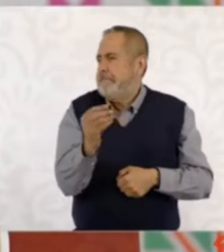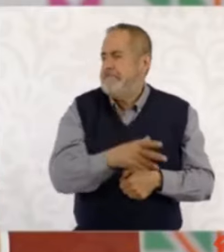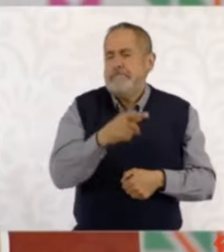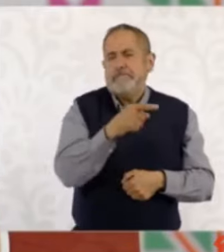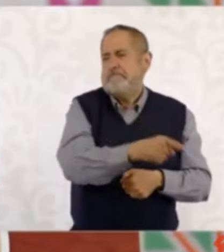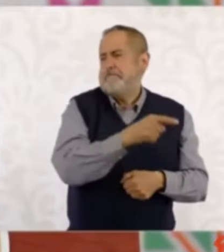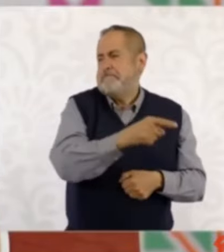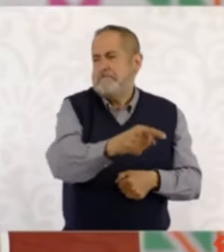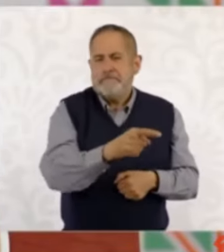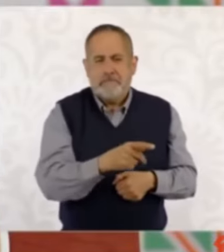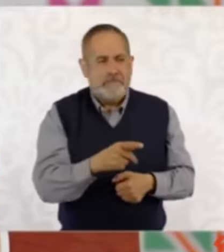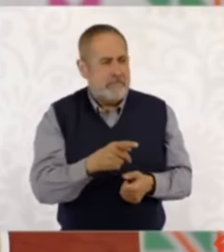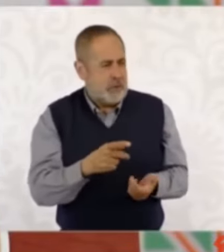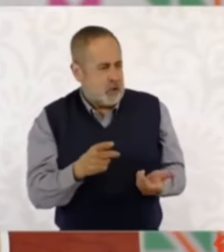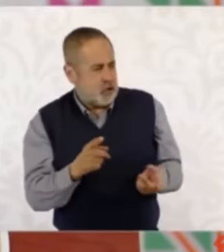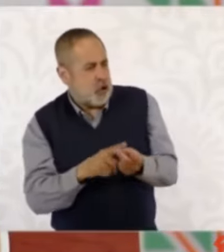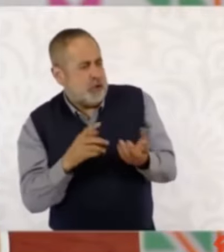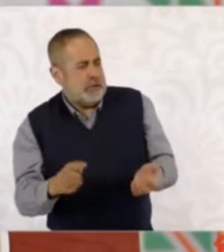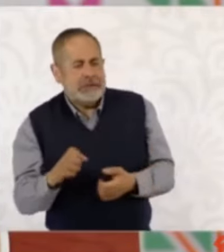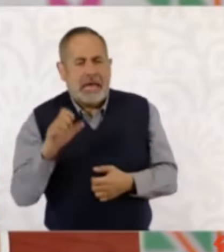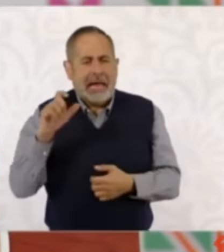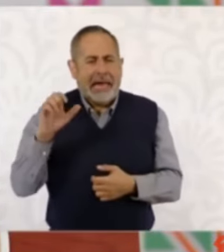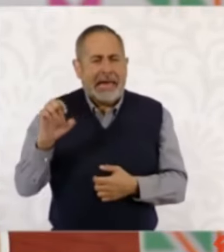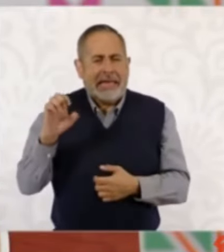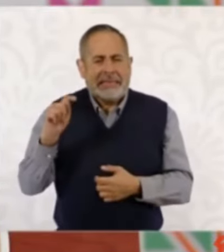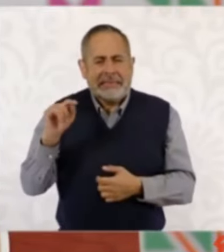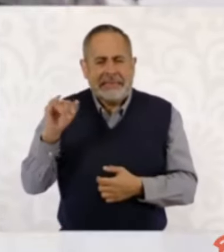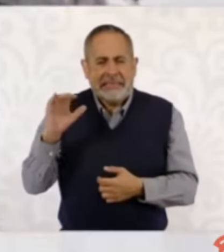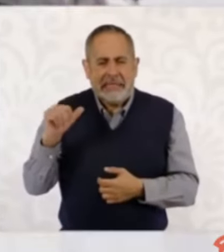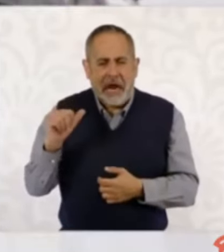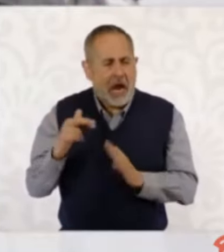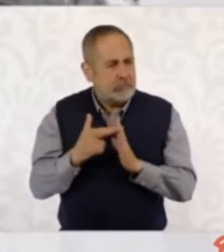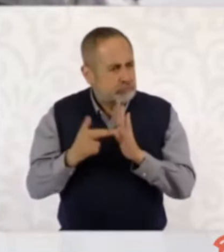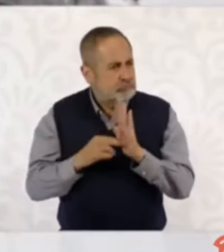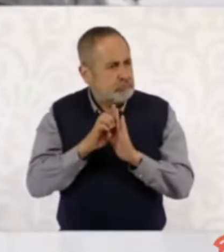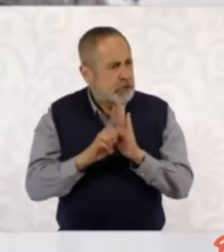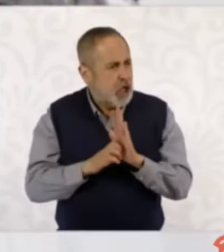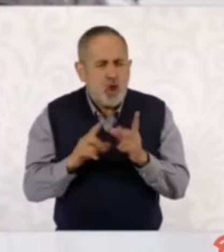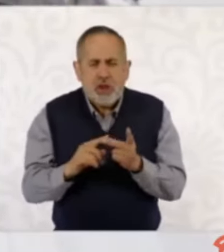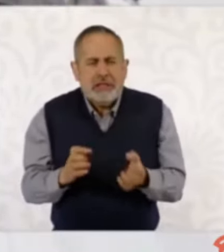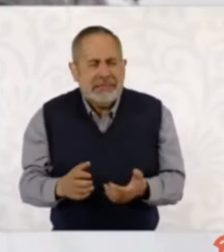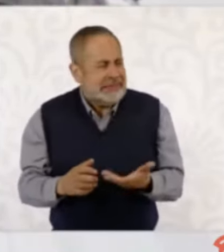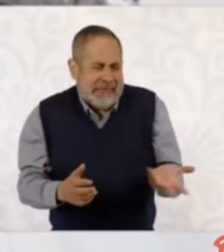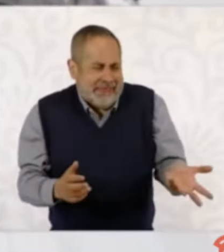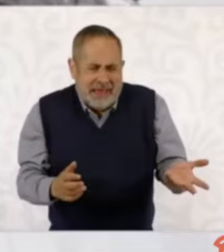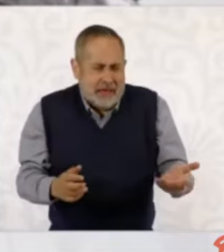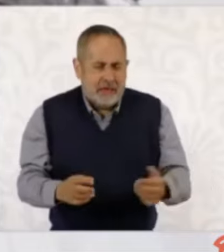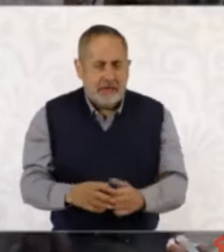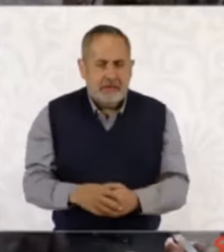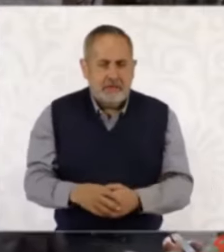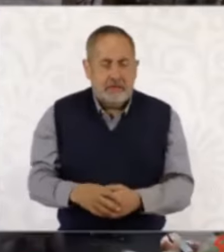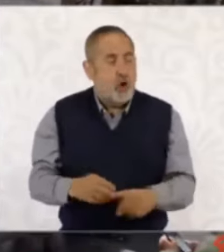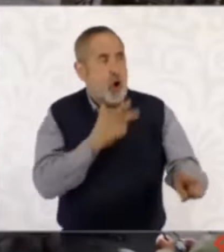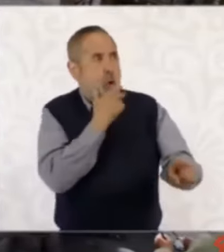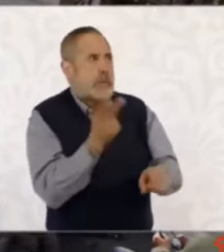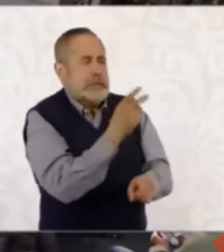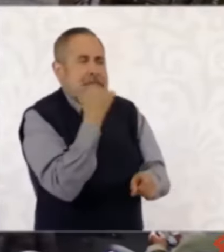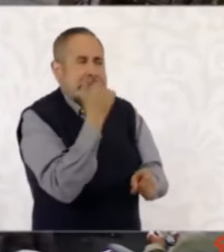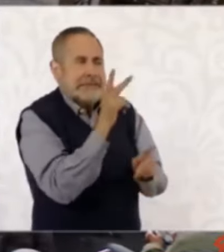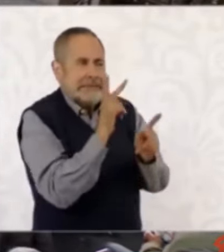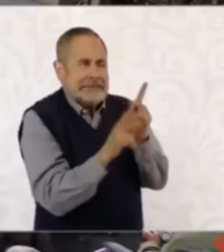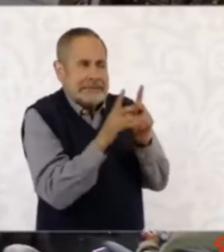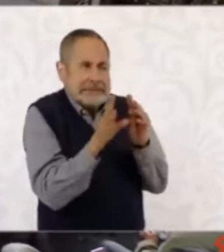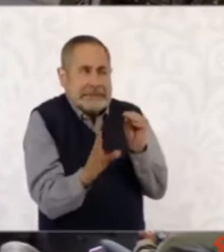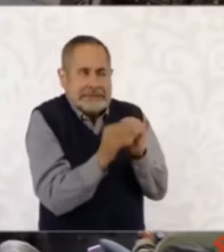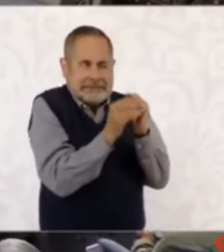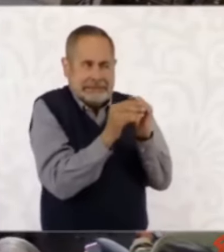y cuál es su ética, que no existe. Usted cierra el paréntesis, permítame abrirlo tantito ya que usted